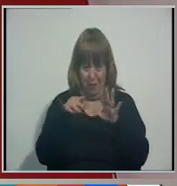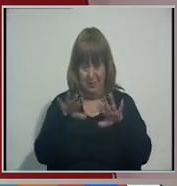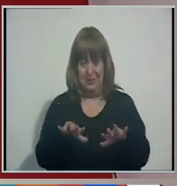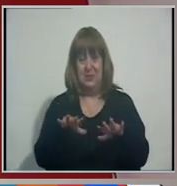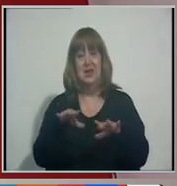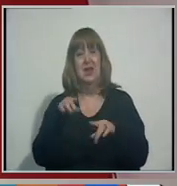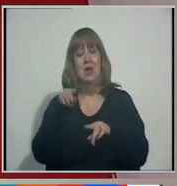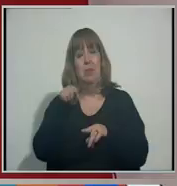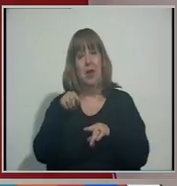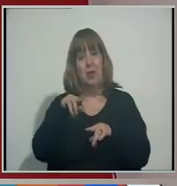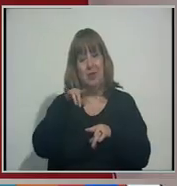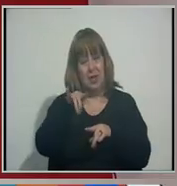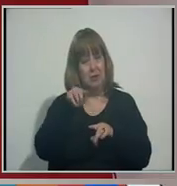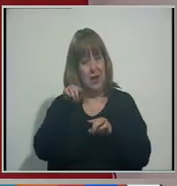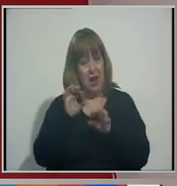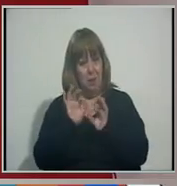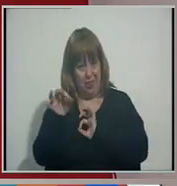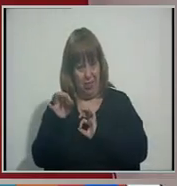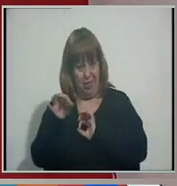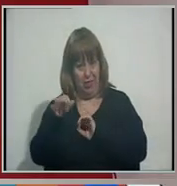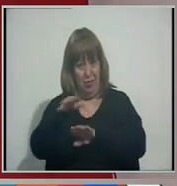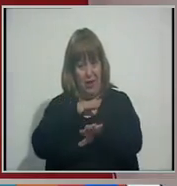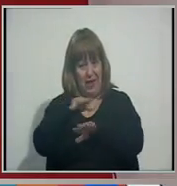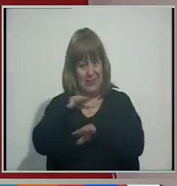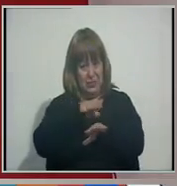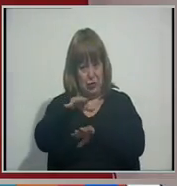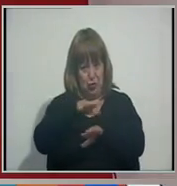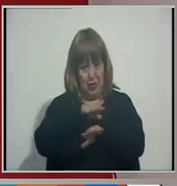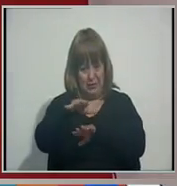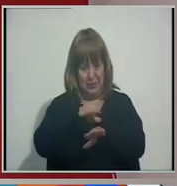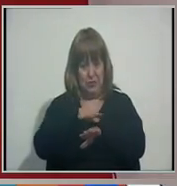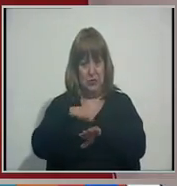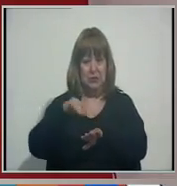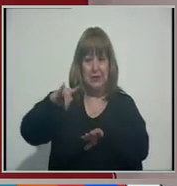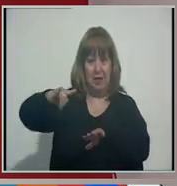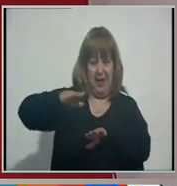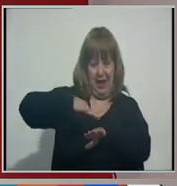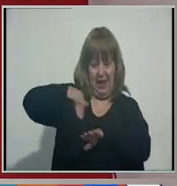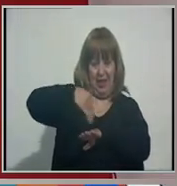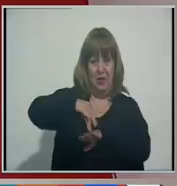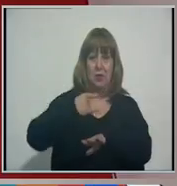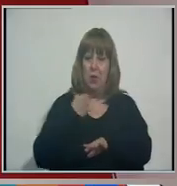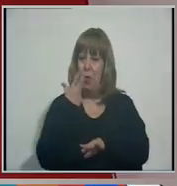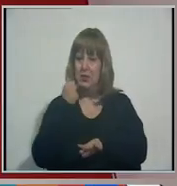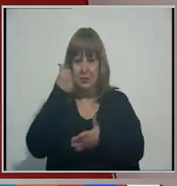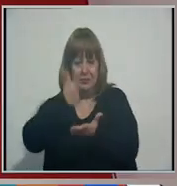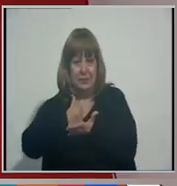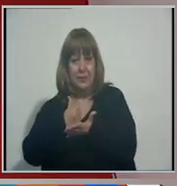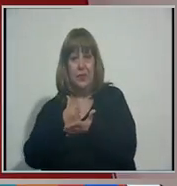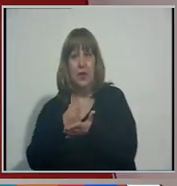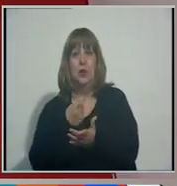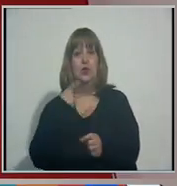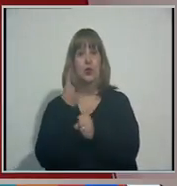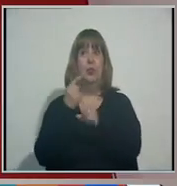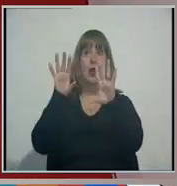cuenta, pero ese lugar fue el primero que vi, el más dañado, que yo vi. Uh-huh. Por eso lo elegiste. Claro, exacto, no podía cambiar el mundo, pero